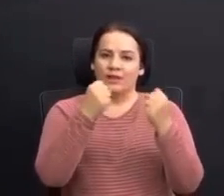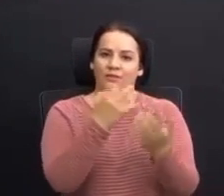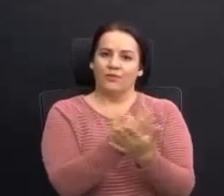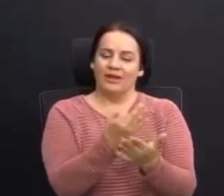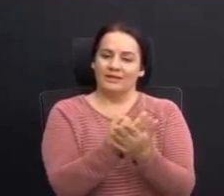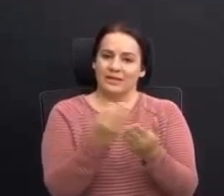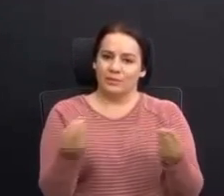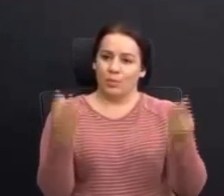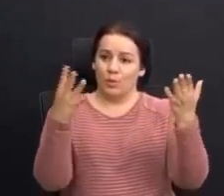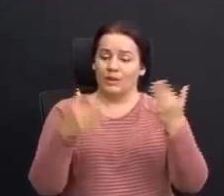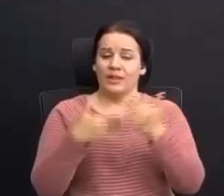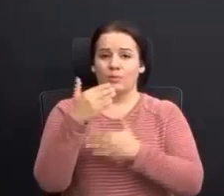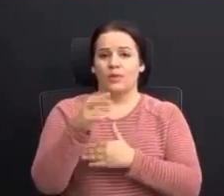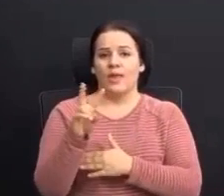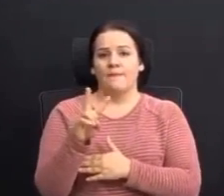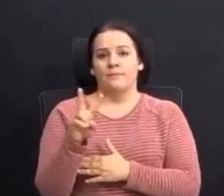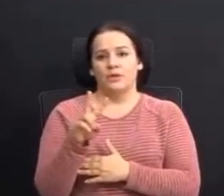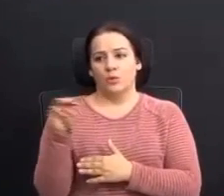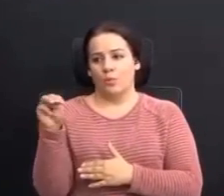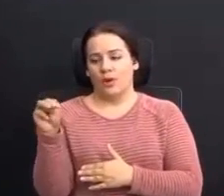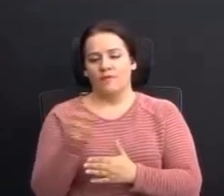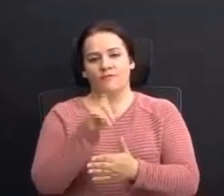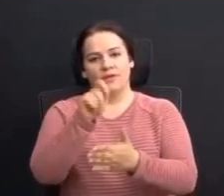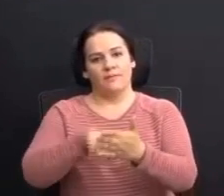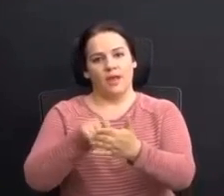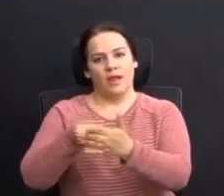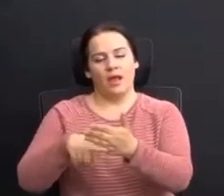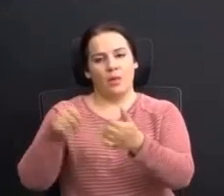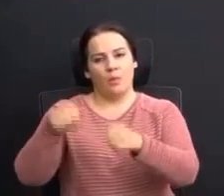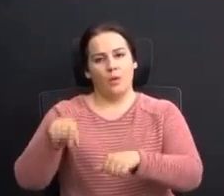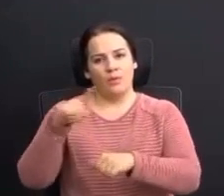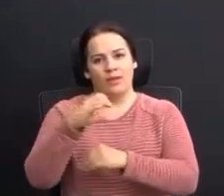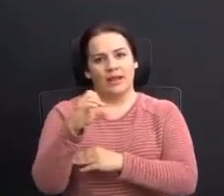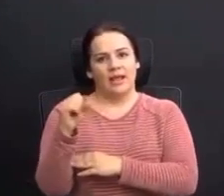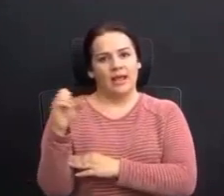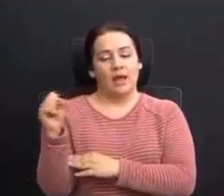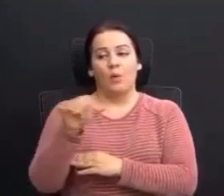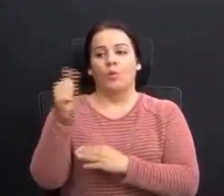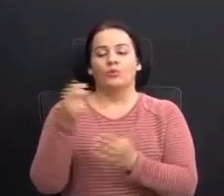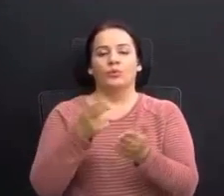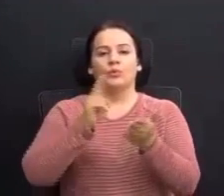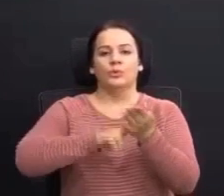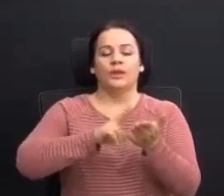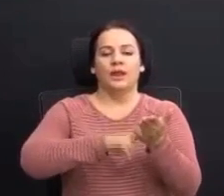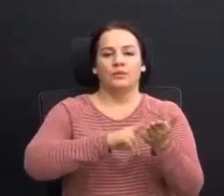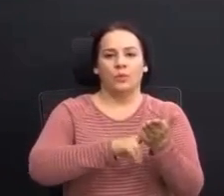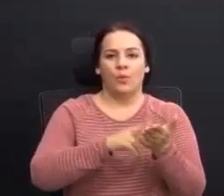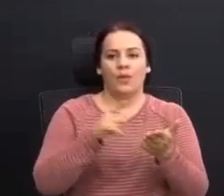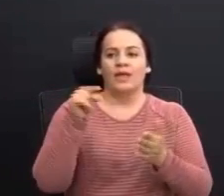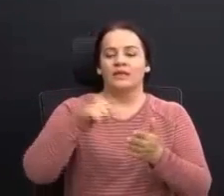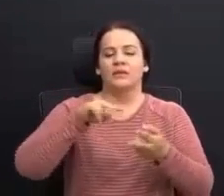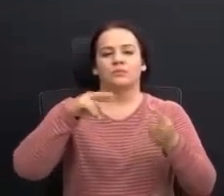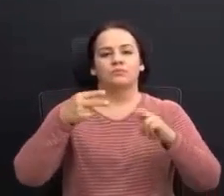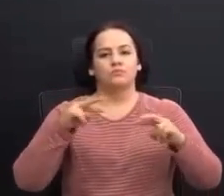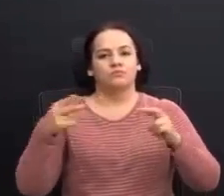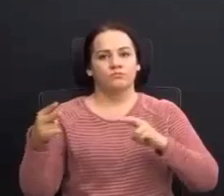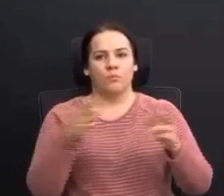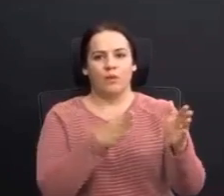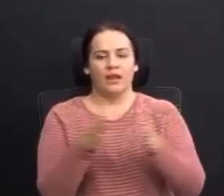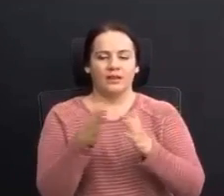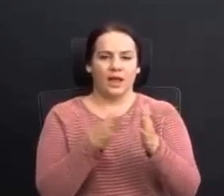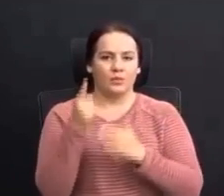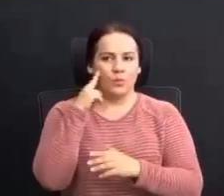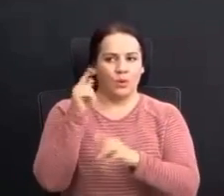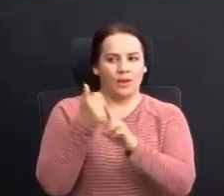Morales y firmaba con los sindicatos de la Caja un acuerdo que iba en contra de la ley de fortalecimiento de las finanzas públicas. Esas contradicciones son absolutamente planeadas por el Poder